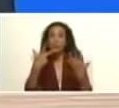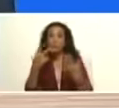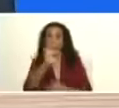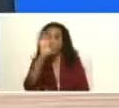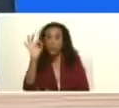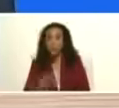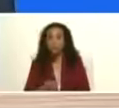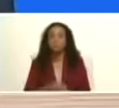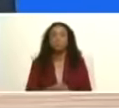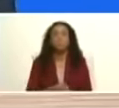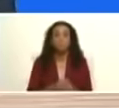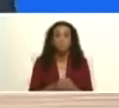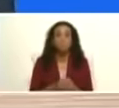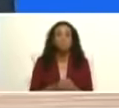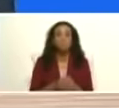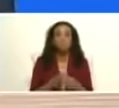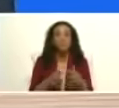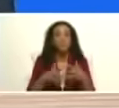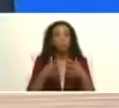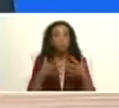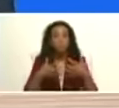También es un sector